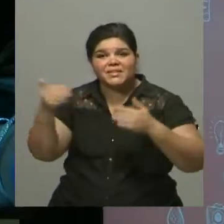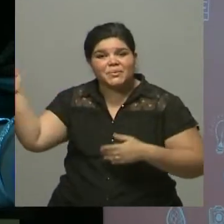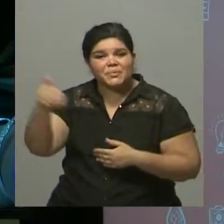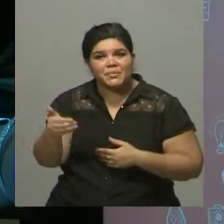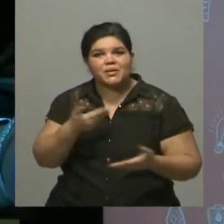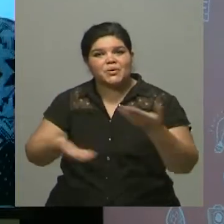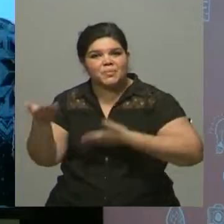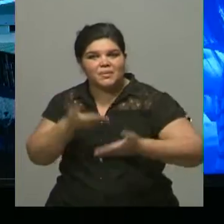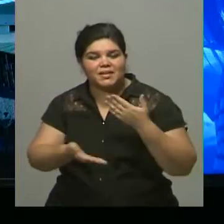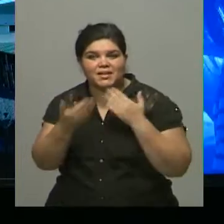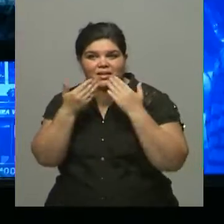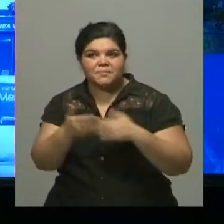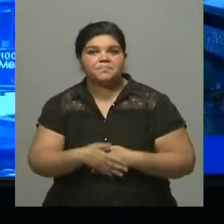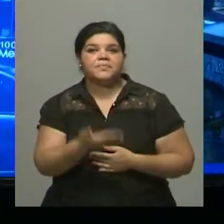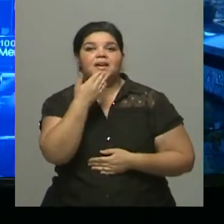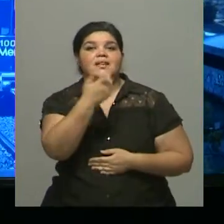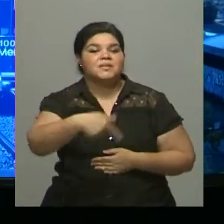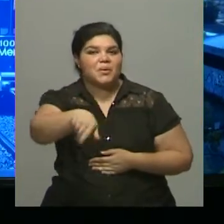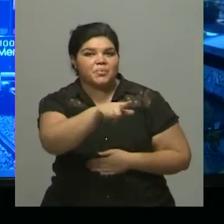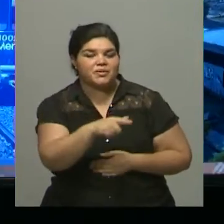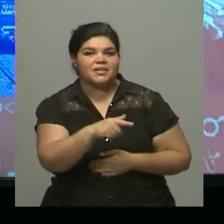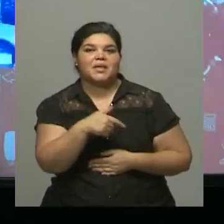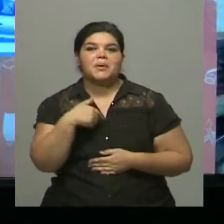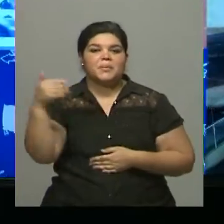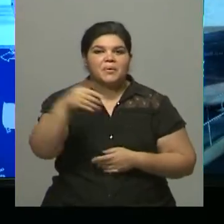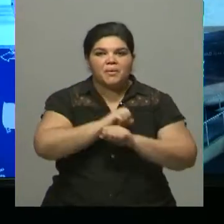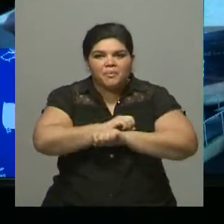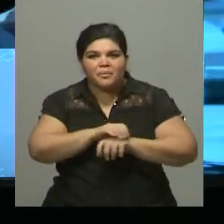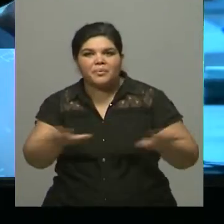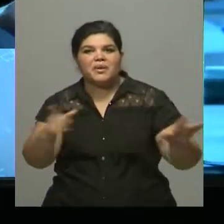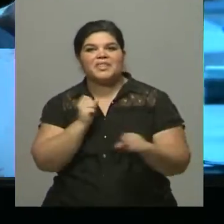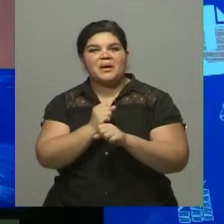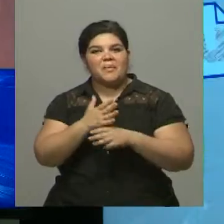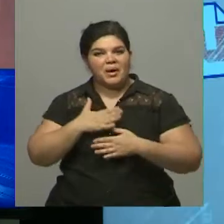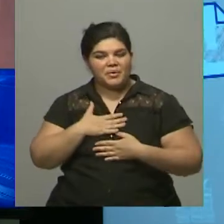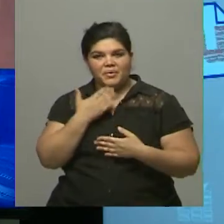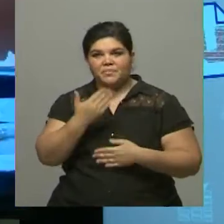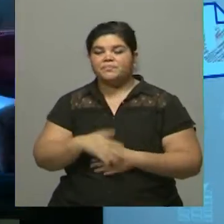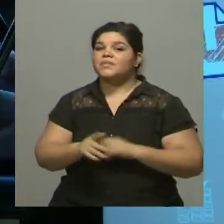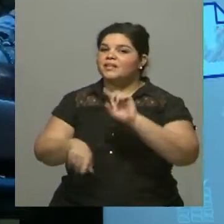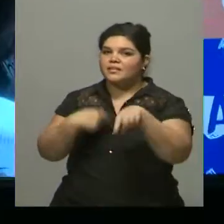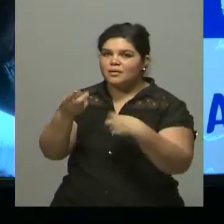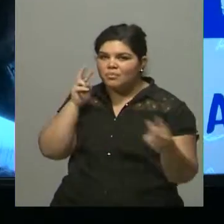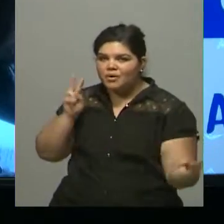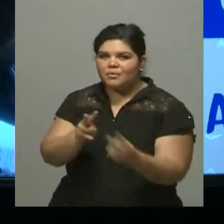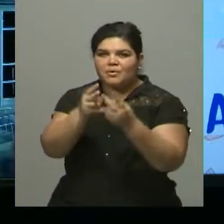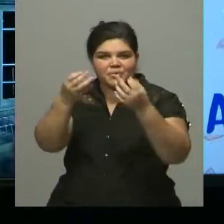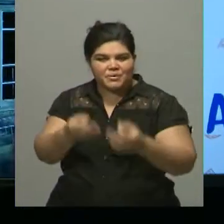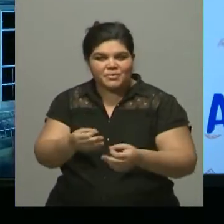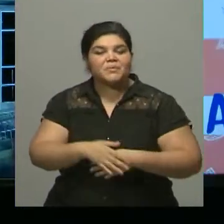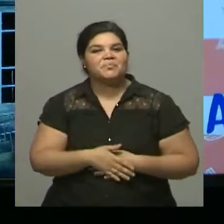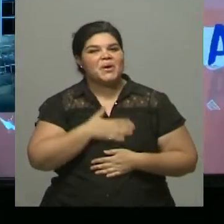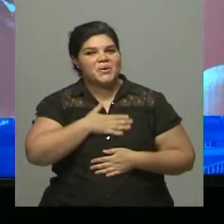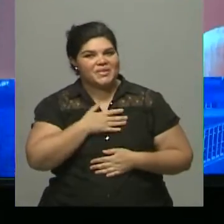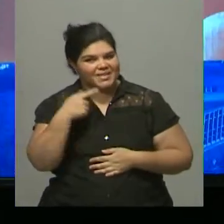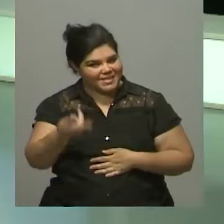nosotros aquí en el estudio. No, muchas gracias a ustedes por permitirnos difundir lo que estamos haciendo. Y será hasta cualquier momento, seguramente volveremos a hablar. Con mucho gusto. Muchísimas